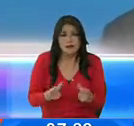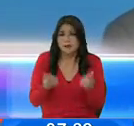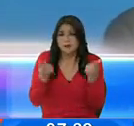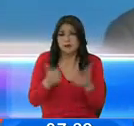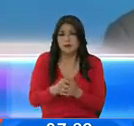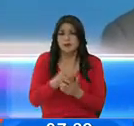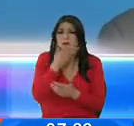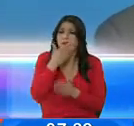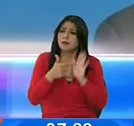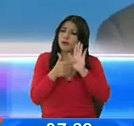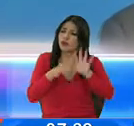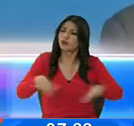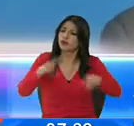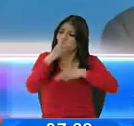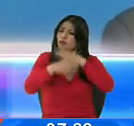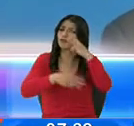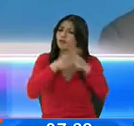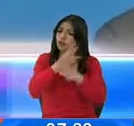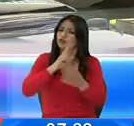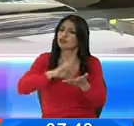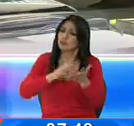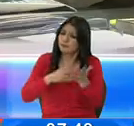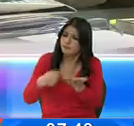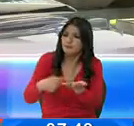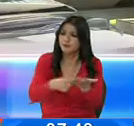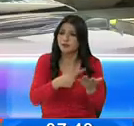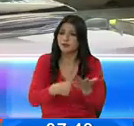dar una mejor señal al mundo para que